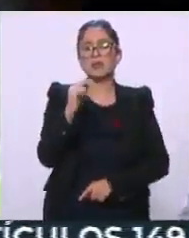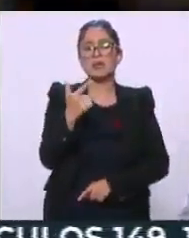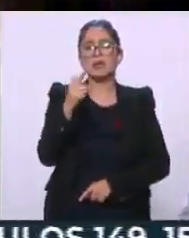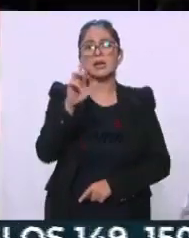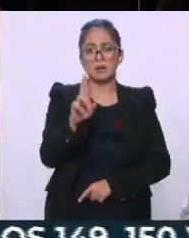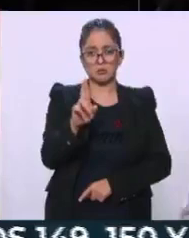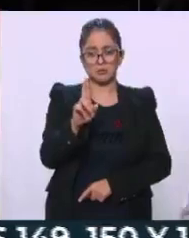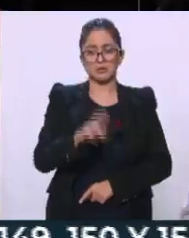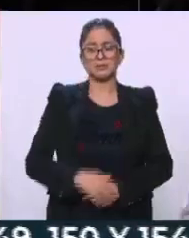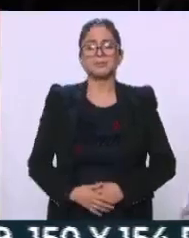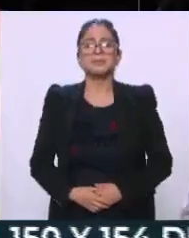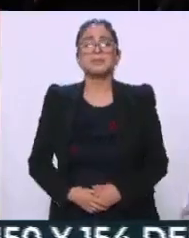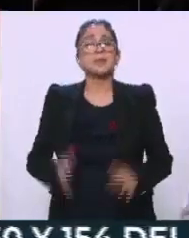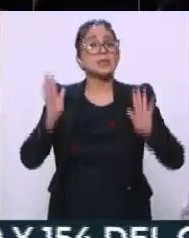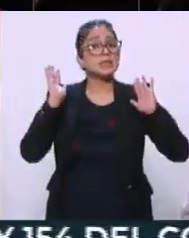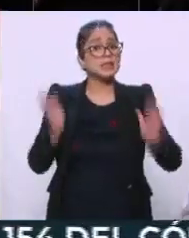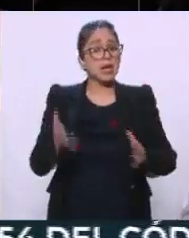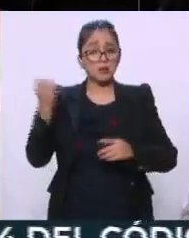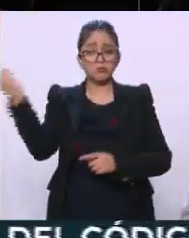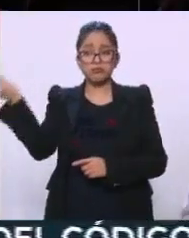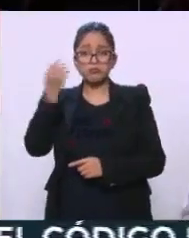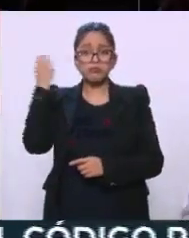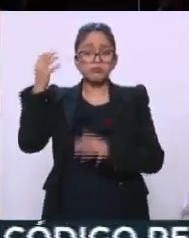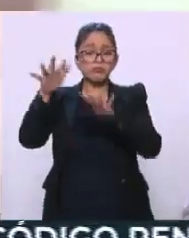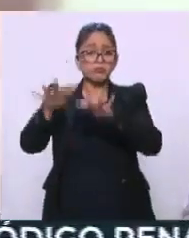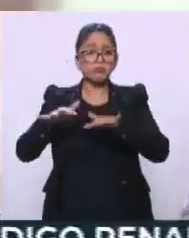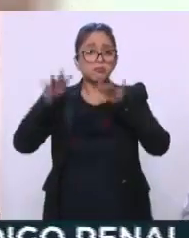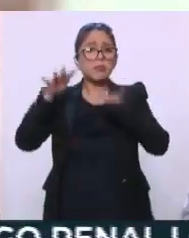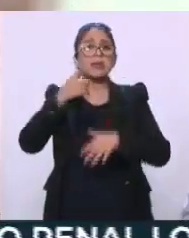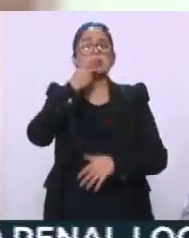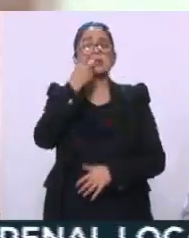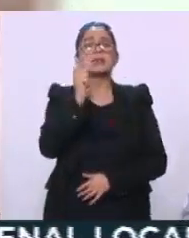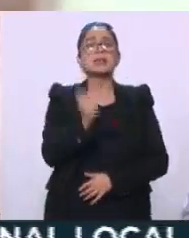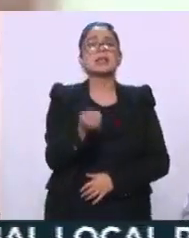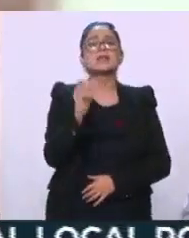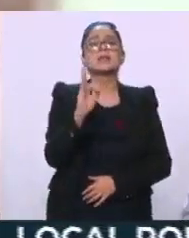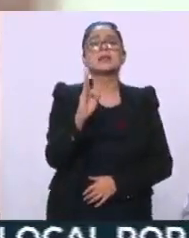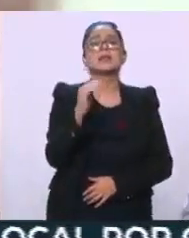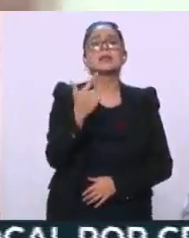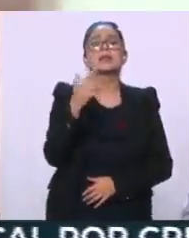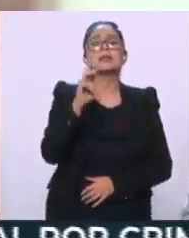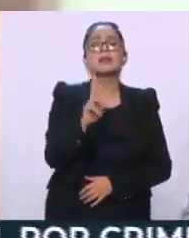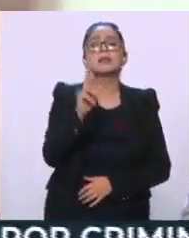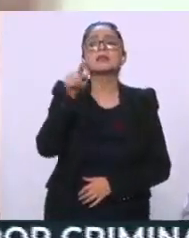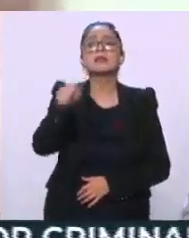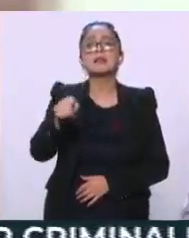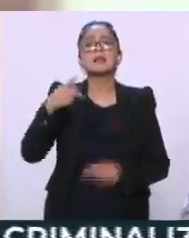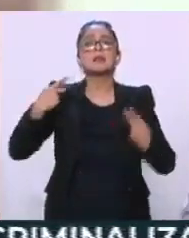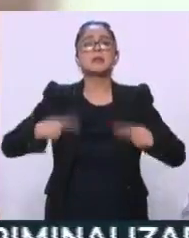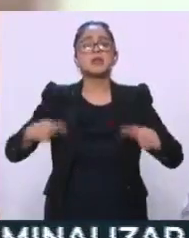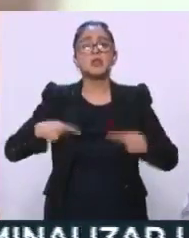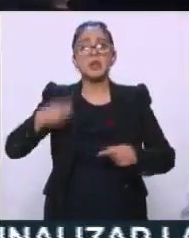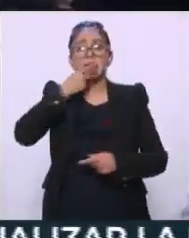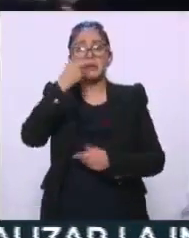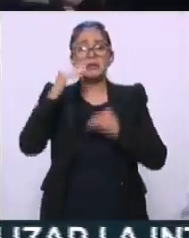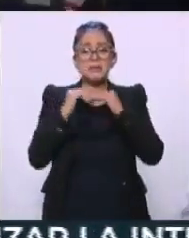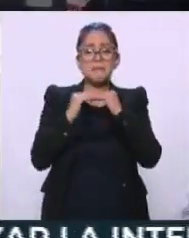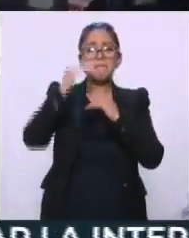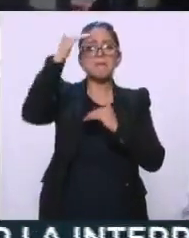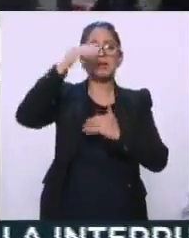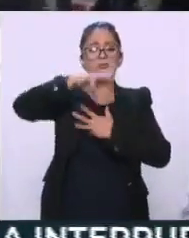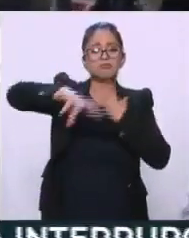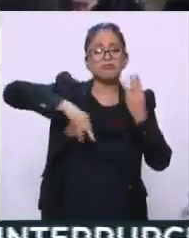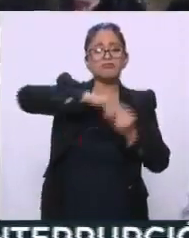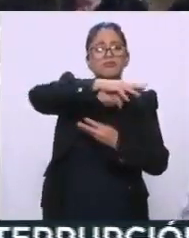República. Iniciada la audiencia, el juez informó que la Fiscalía General de la República afirmó que el imputado excedió el número de inversiones